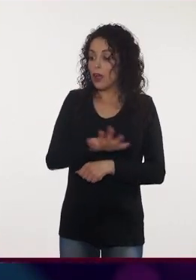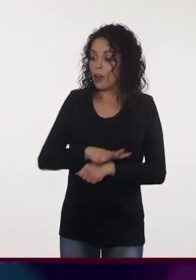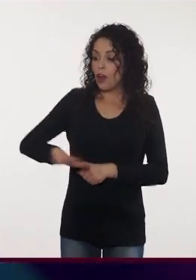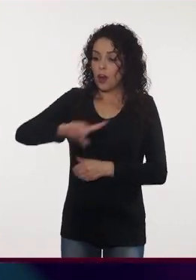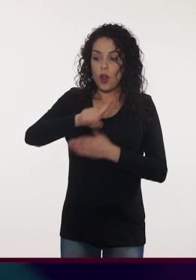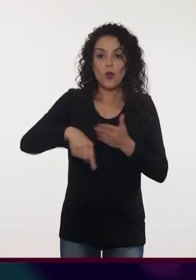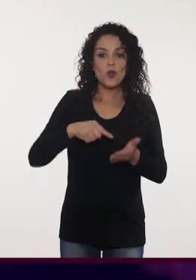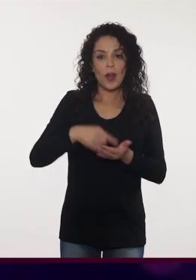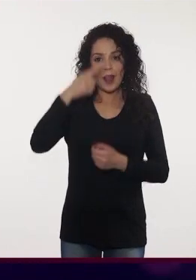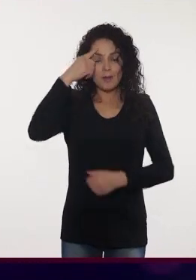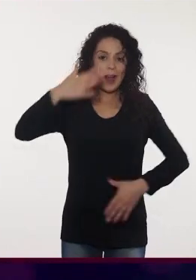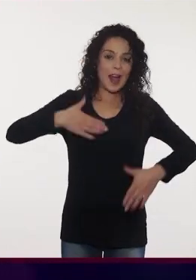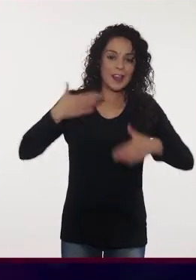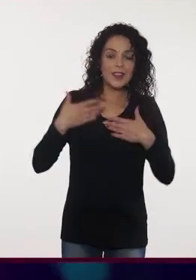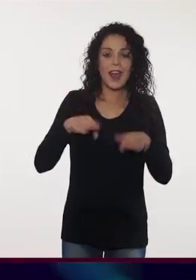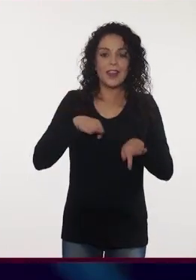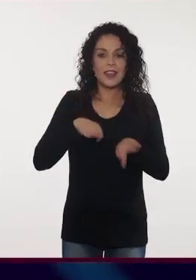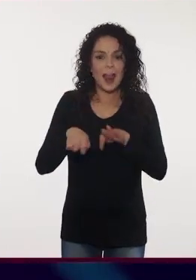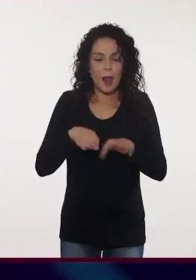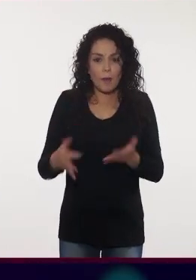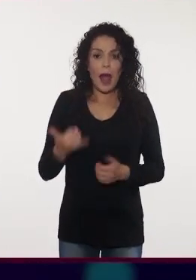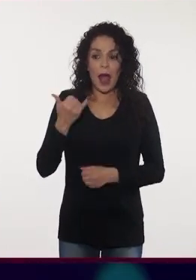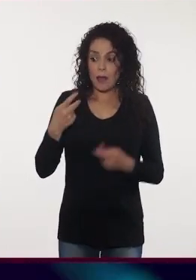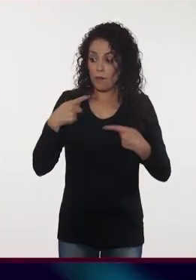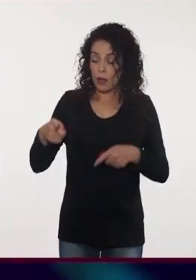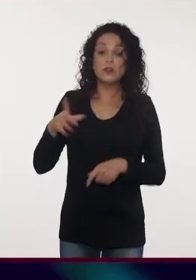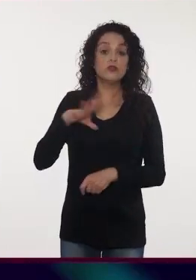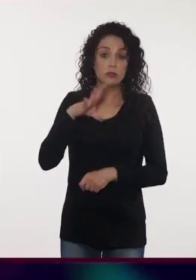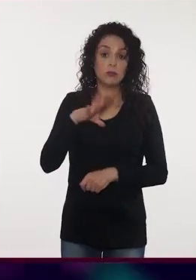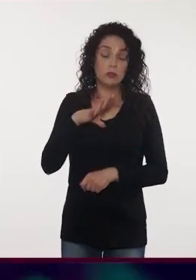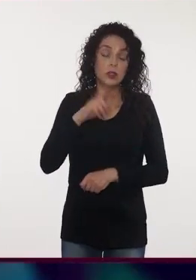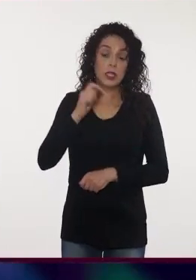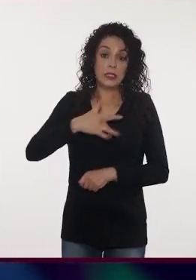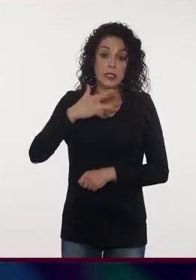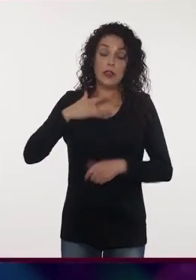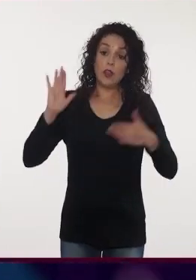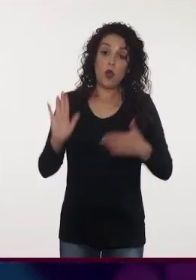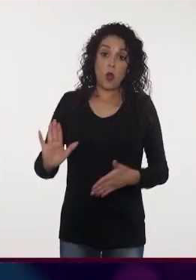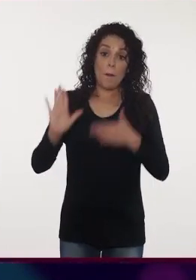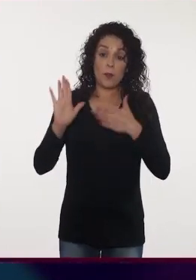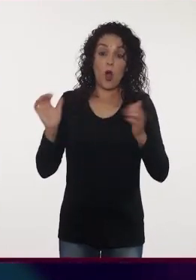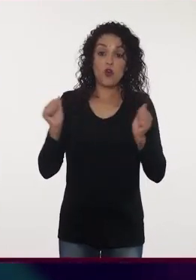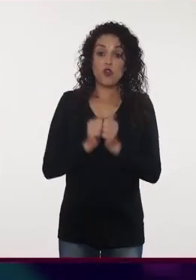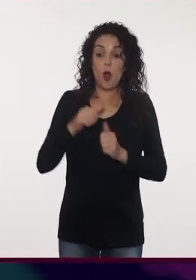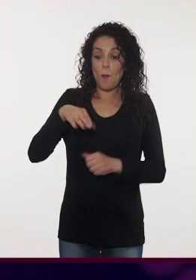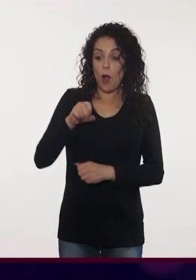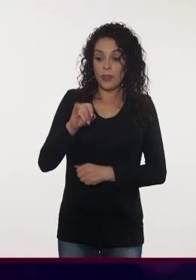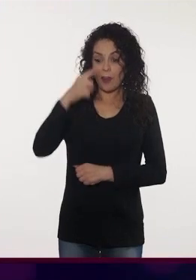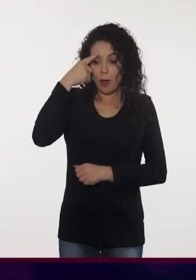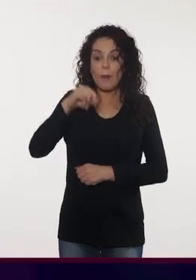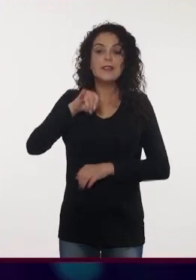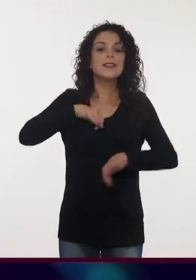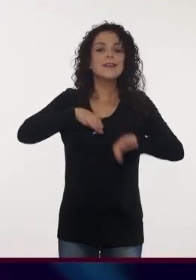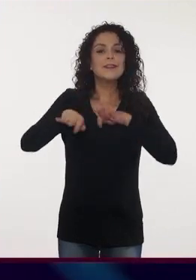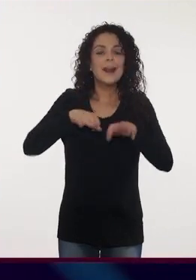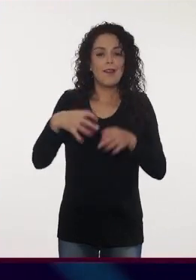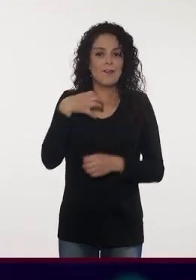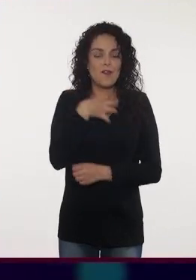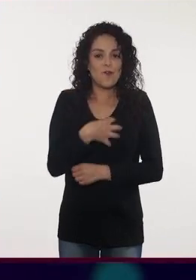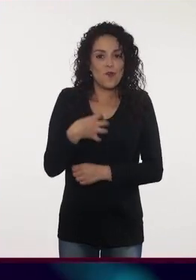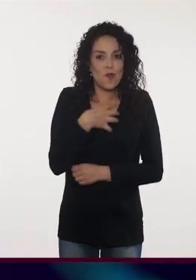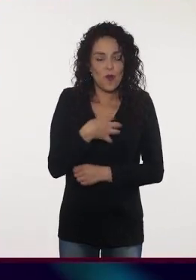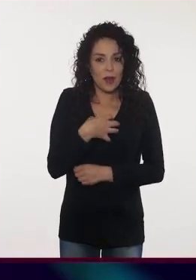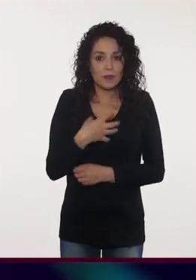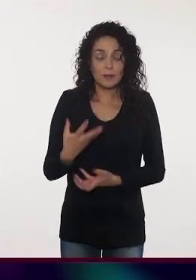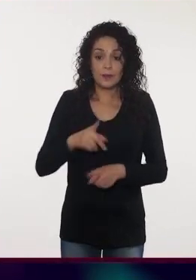de trabajo y se tienen también colaboradores más comprometidos y motivados. Muchas investigaciones han demostrado que la